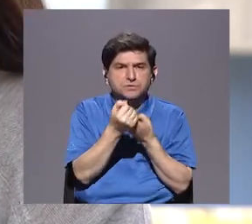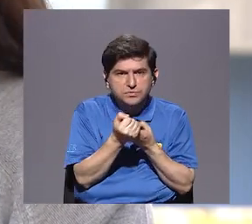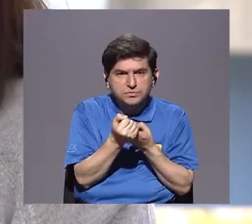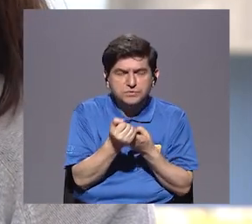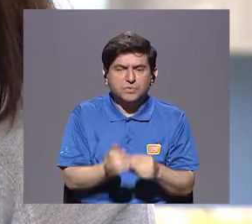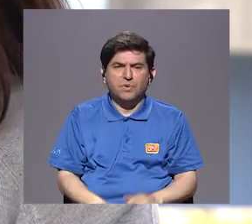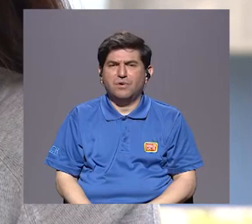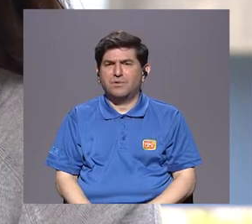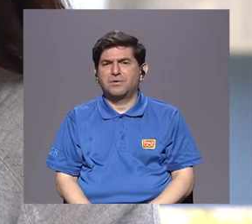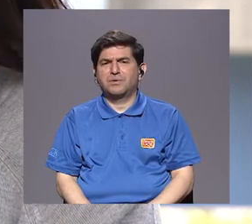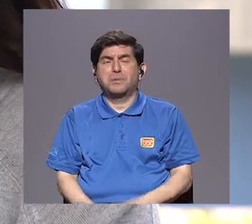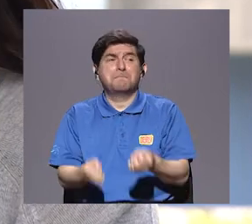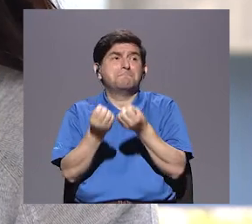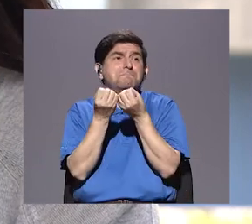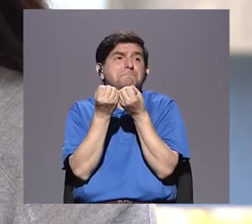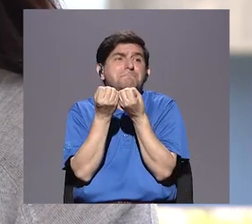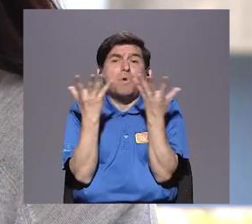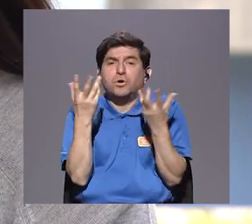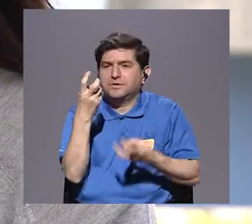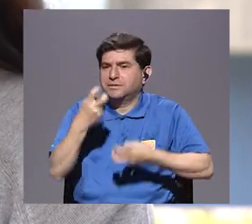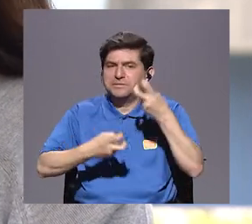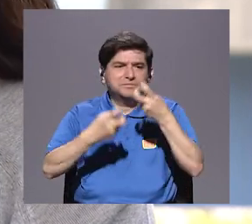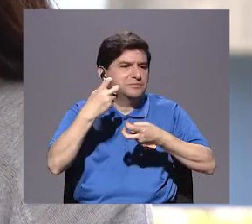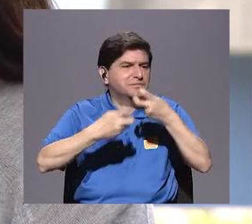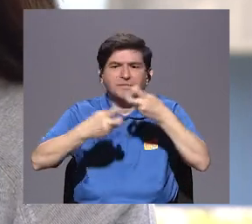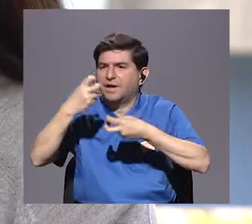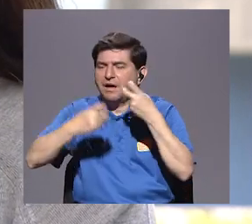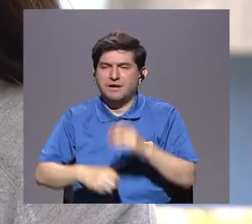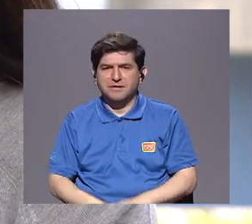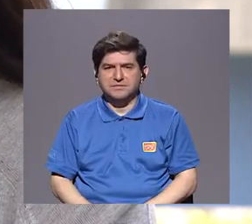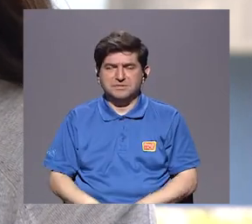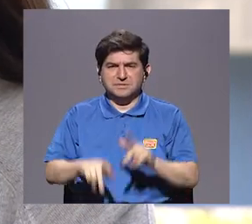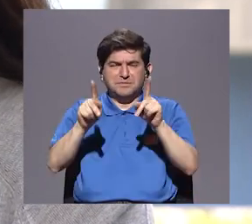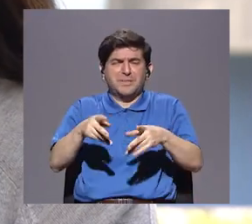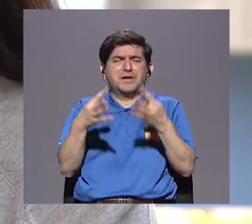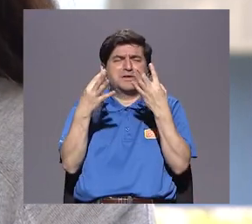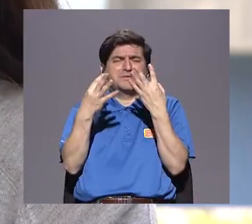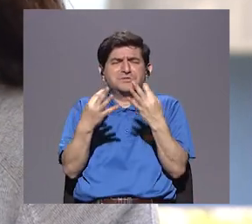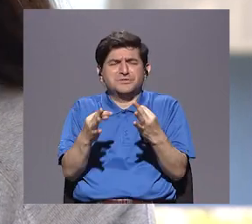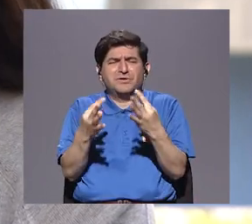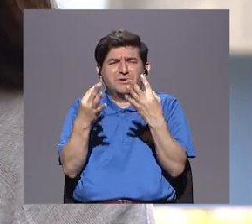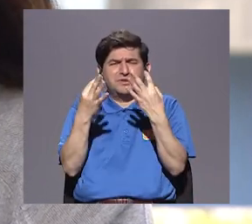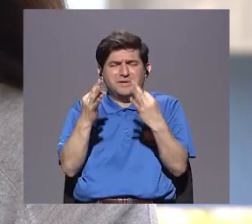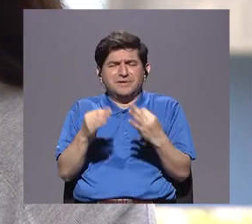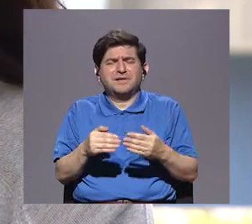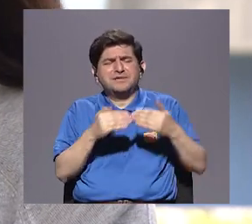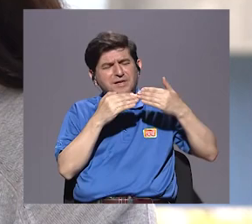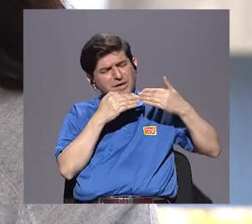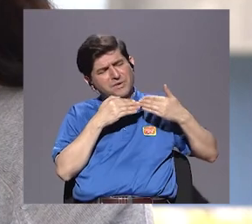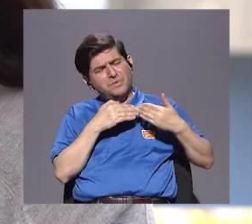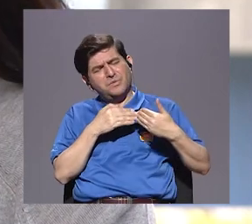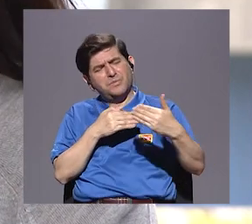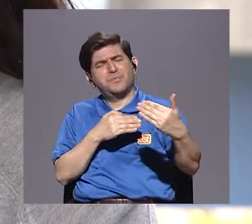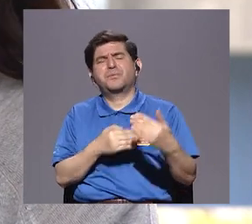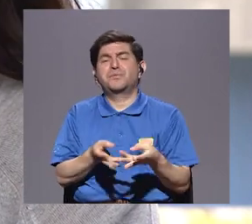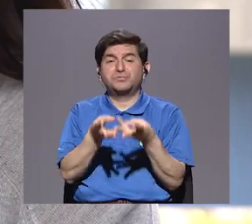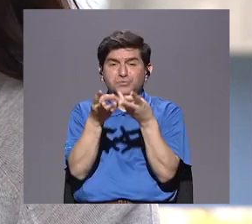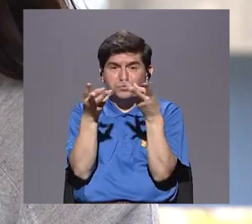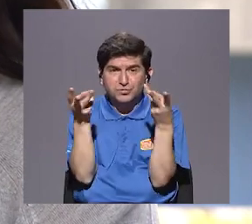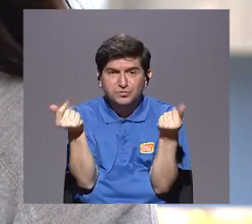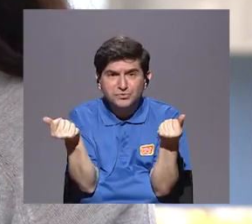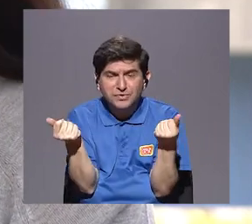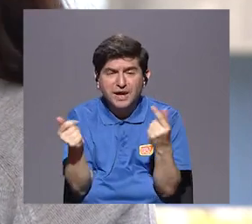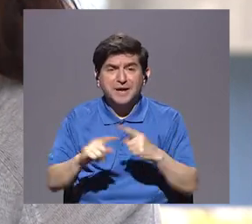pareja, múltiples diferentes problemas que ha intentado durante mucho tiempo de